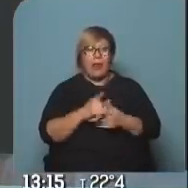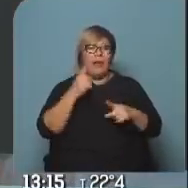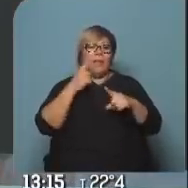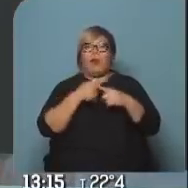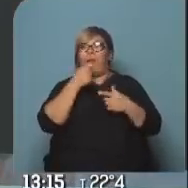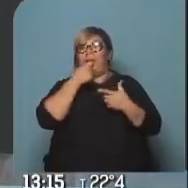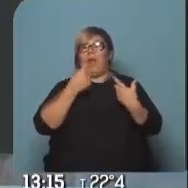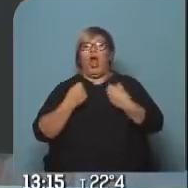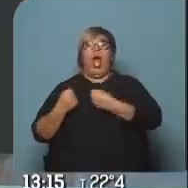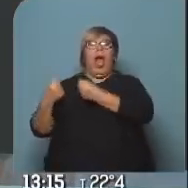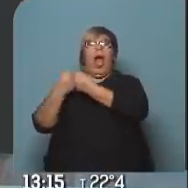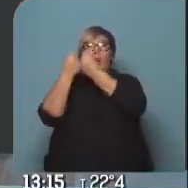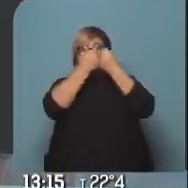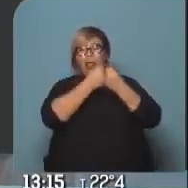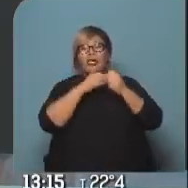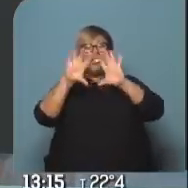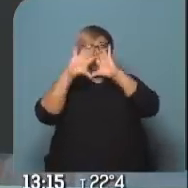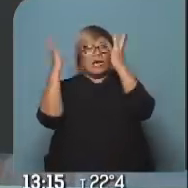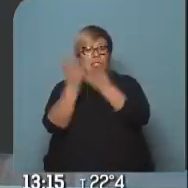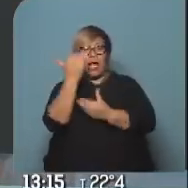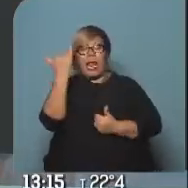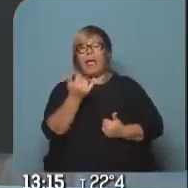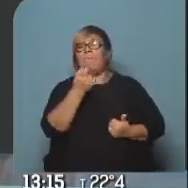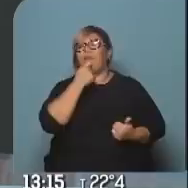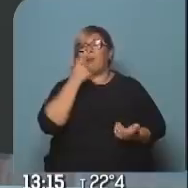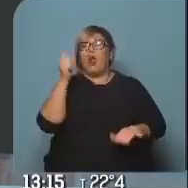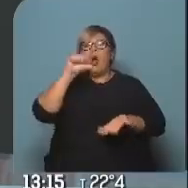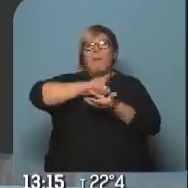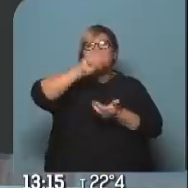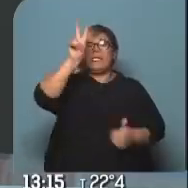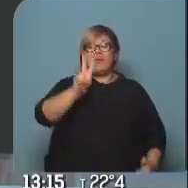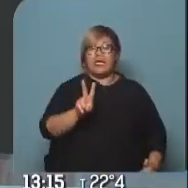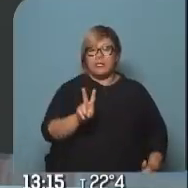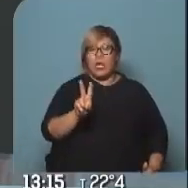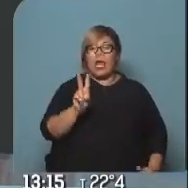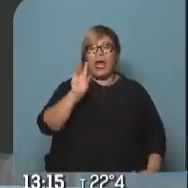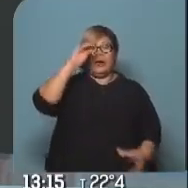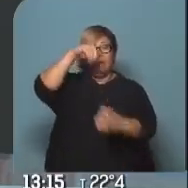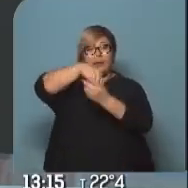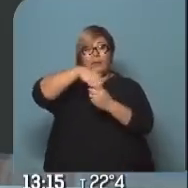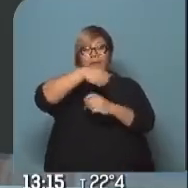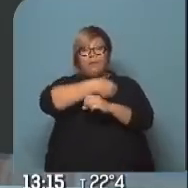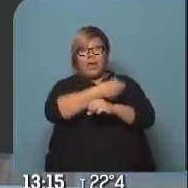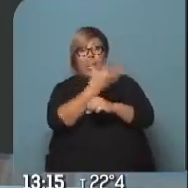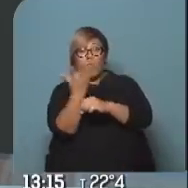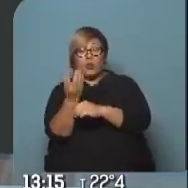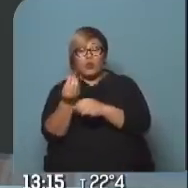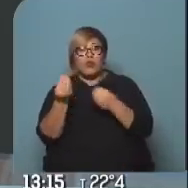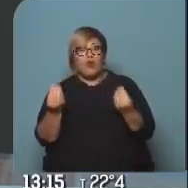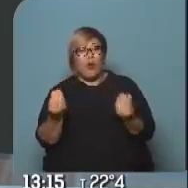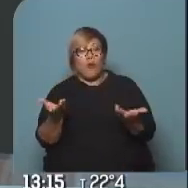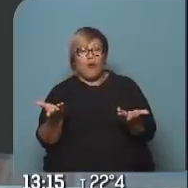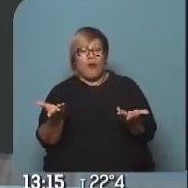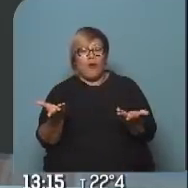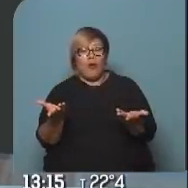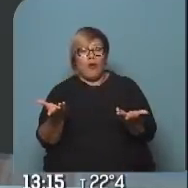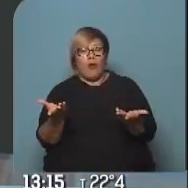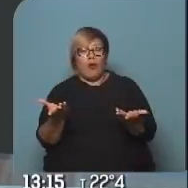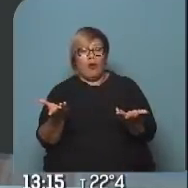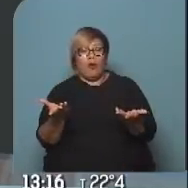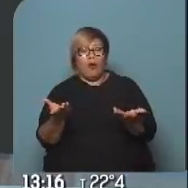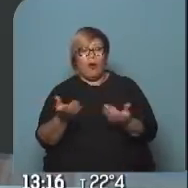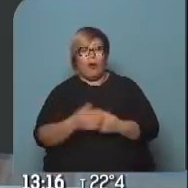ejemplo, la polémica entrada de Venezuela como miembro pleno al Mercosur se resuelve con una polémica